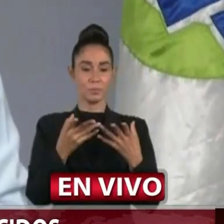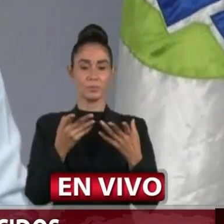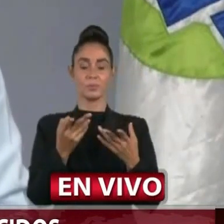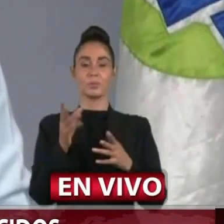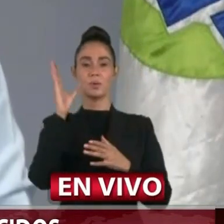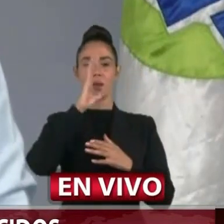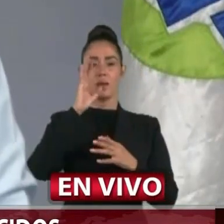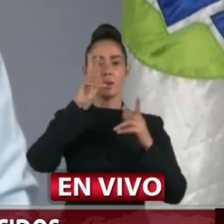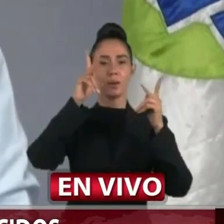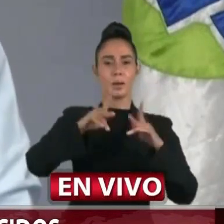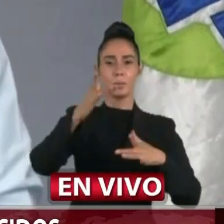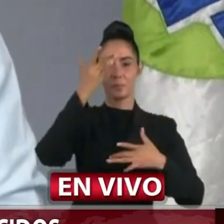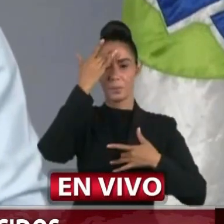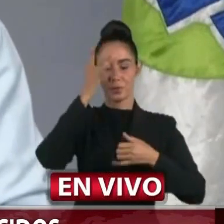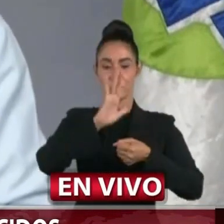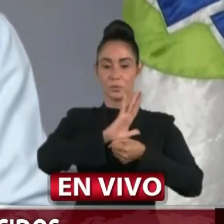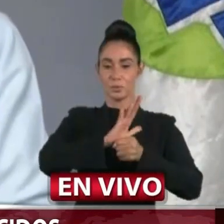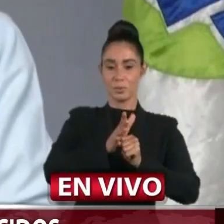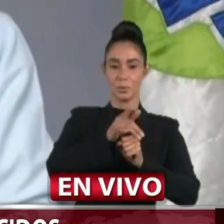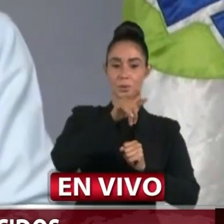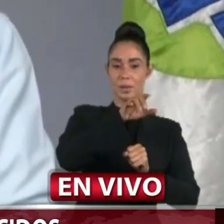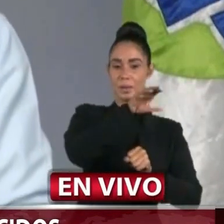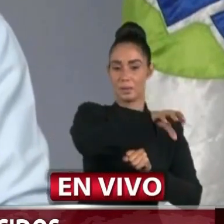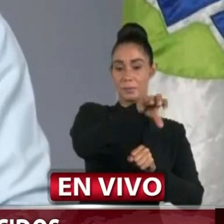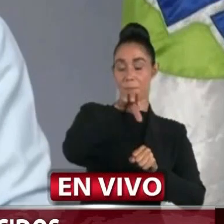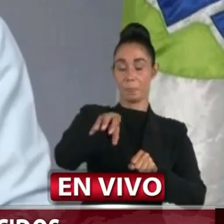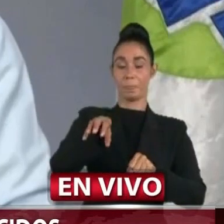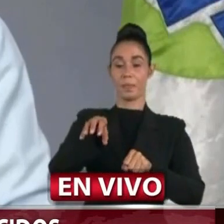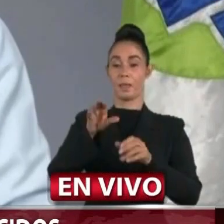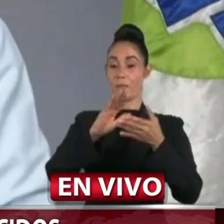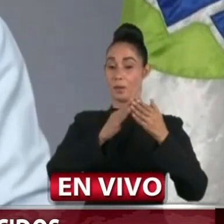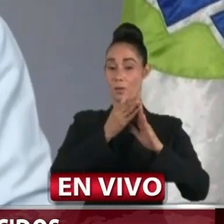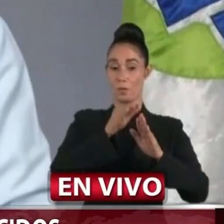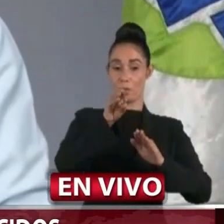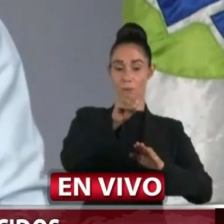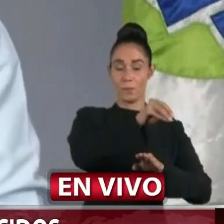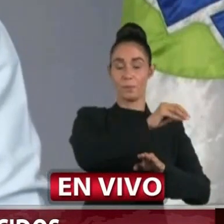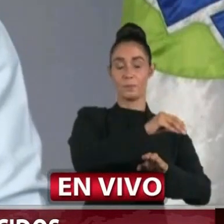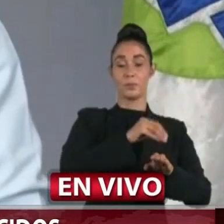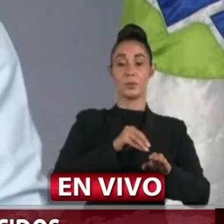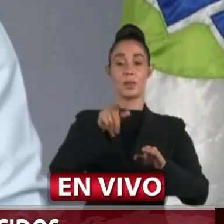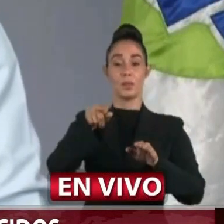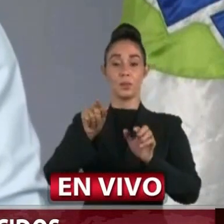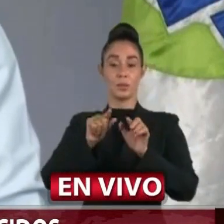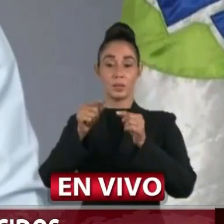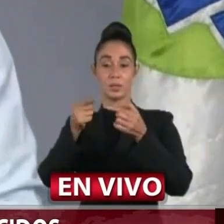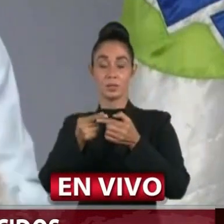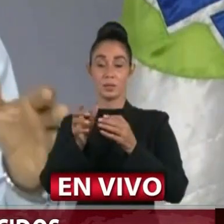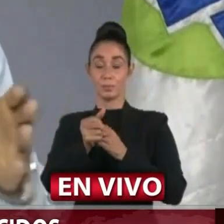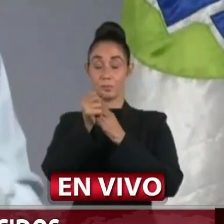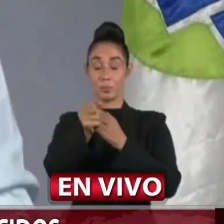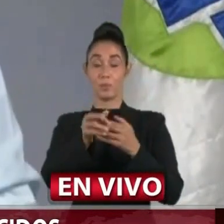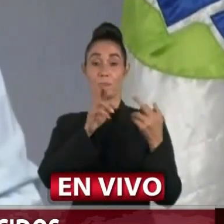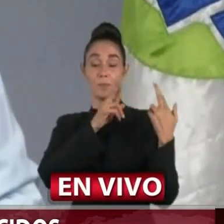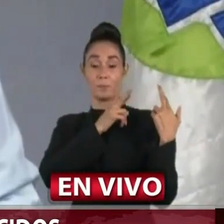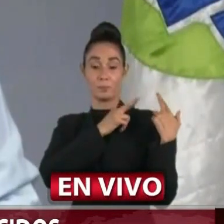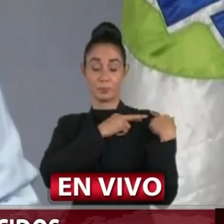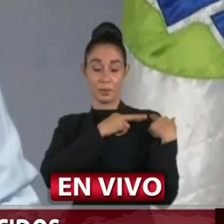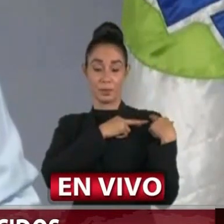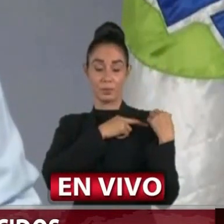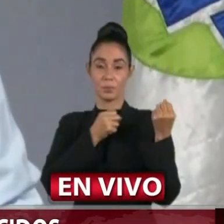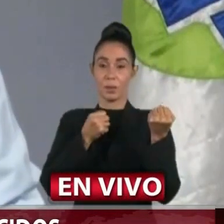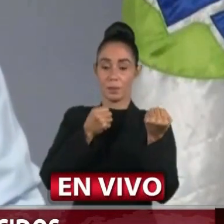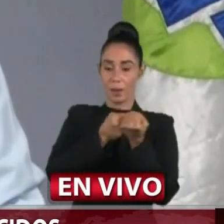manera efectiva en cada una de las comunidades en las cuales estos operativos controlados por